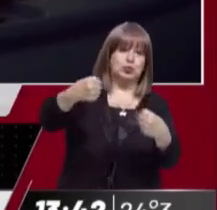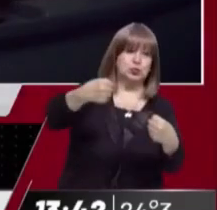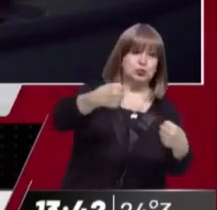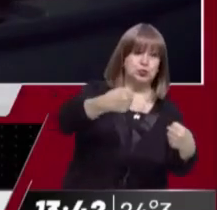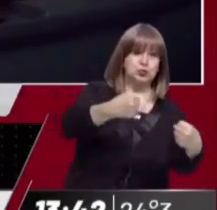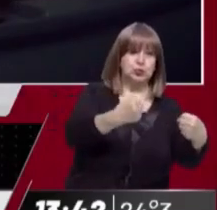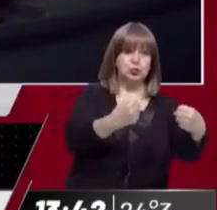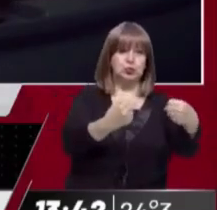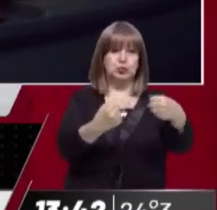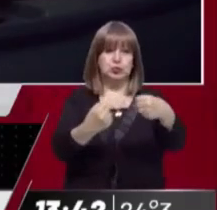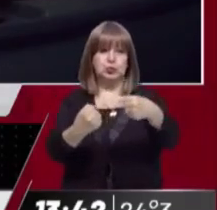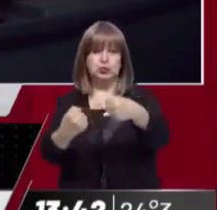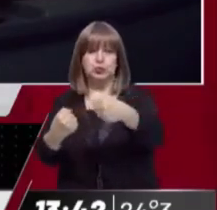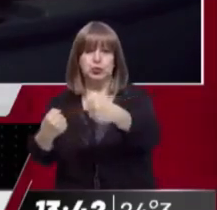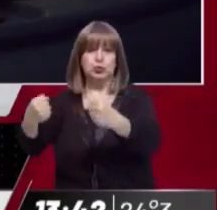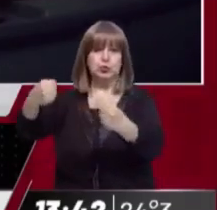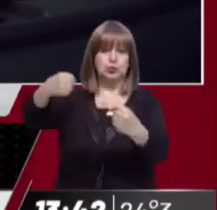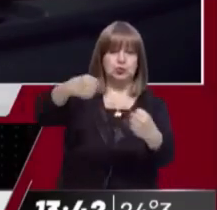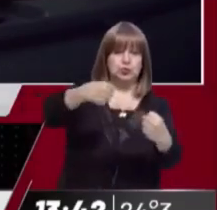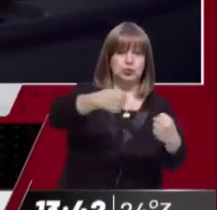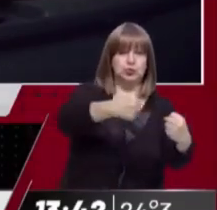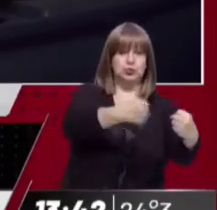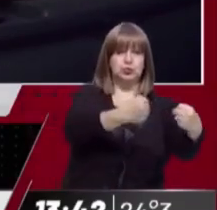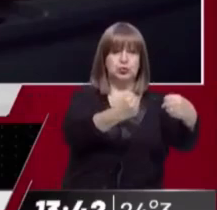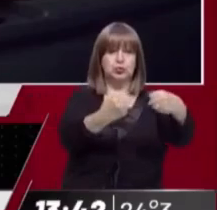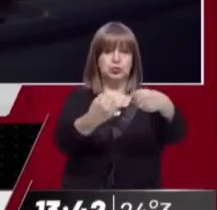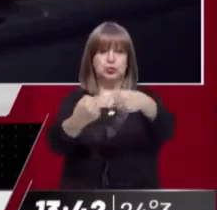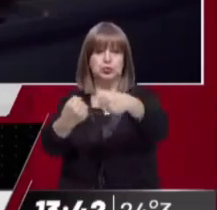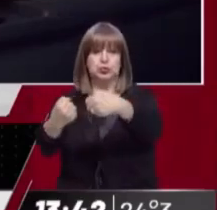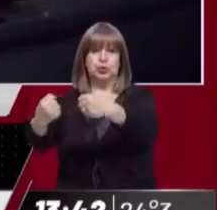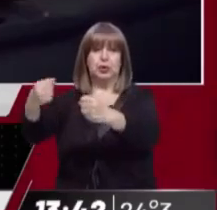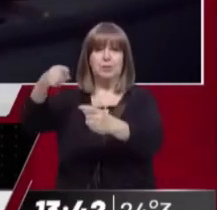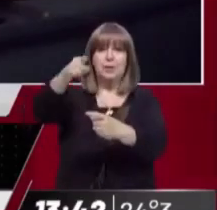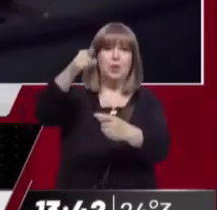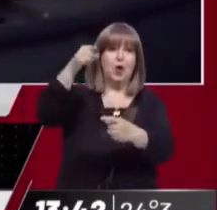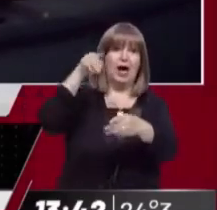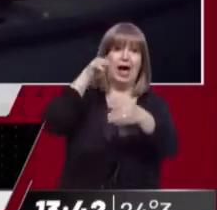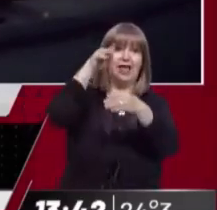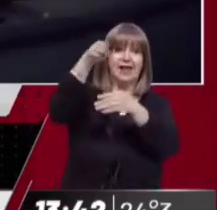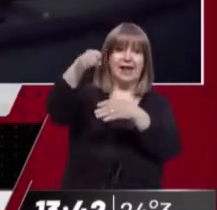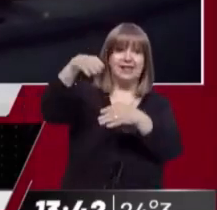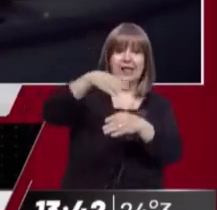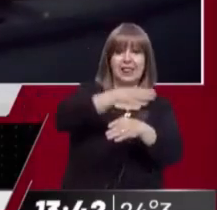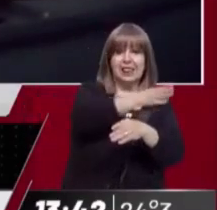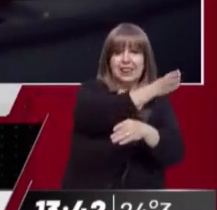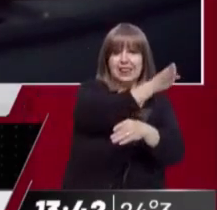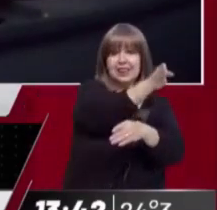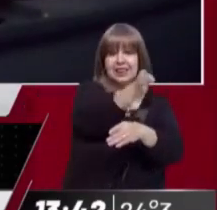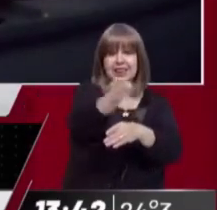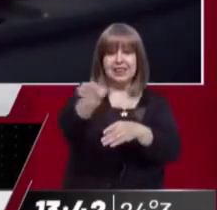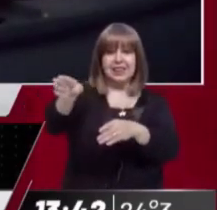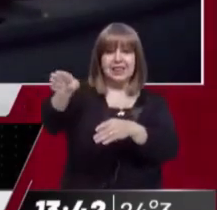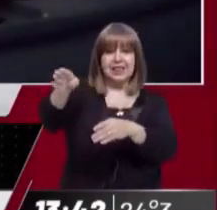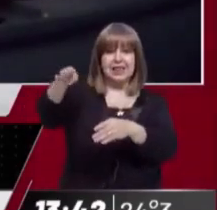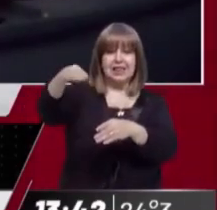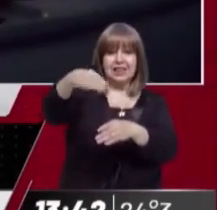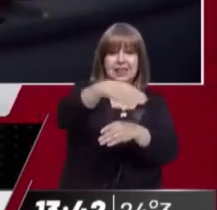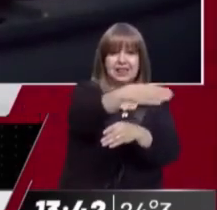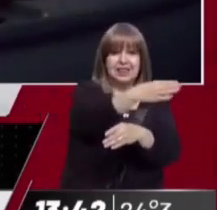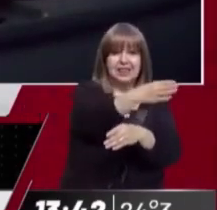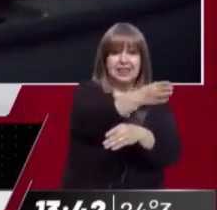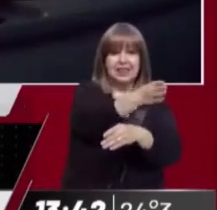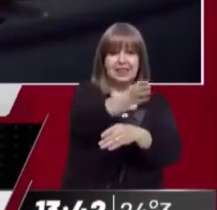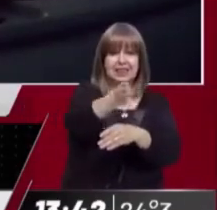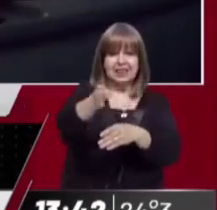zigzag la distancia que había exactamente iba se iba del carril y volvía en el medio agarró un